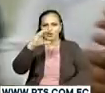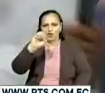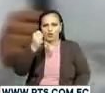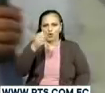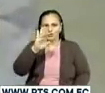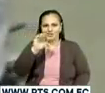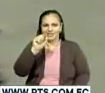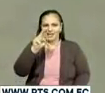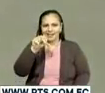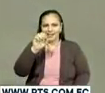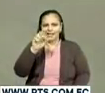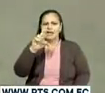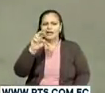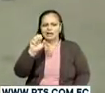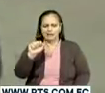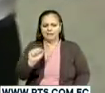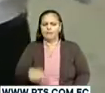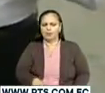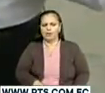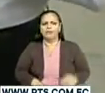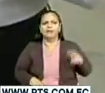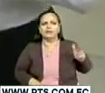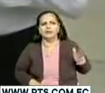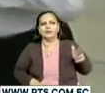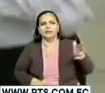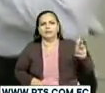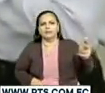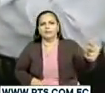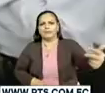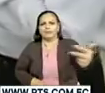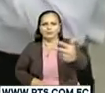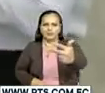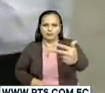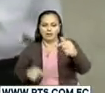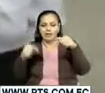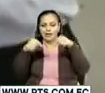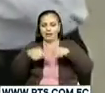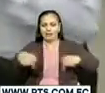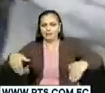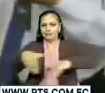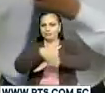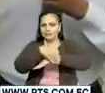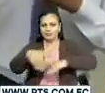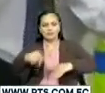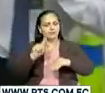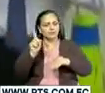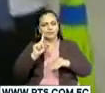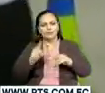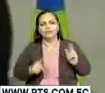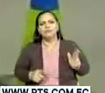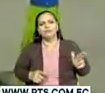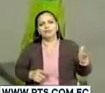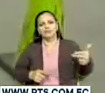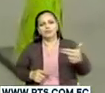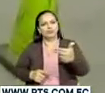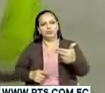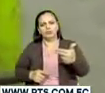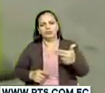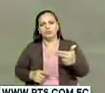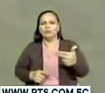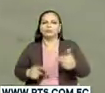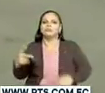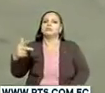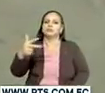nos amplió la situación de los trabajos que se están generando por acá para advertir a los conductores sobre